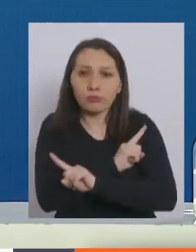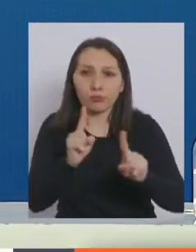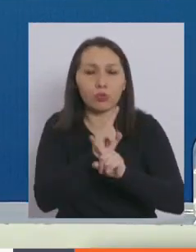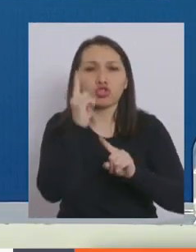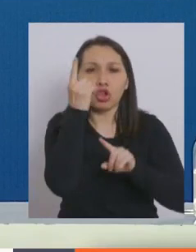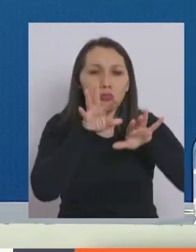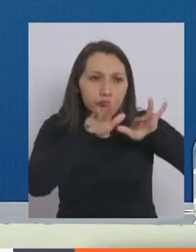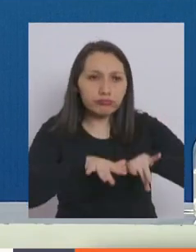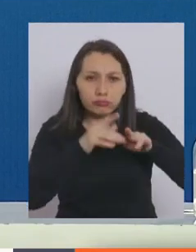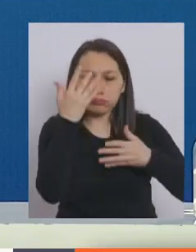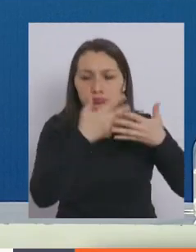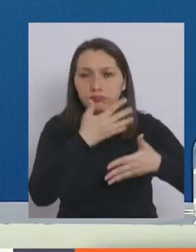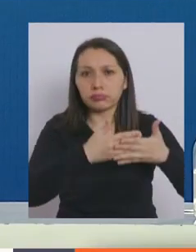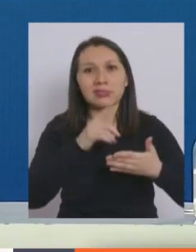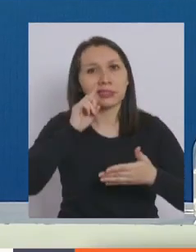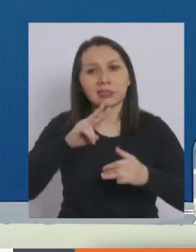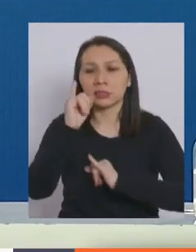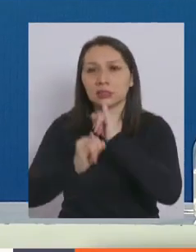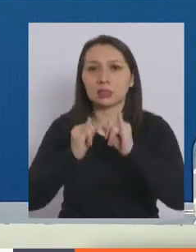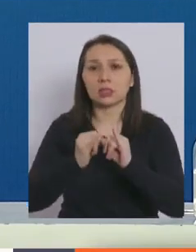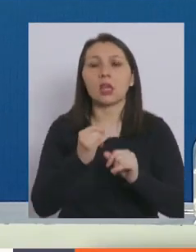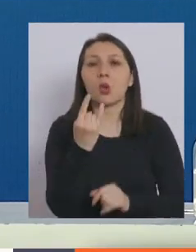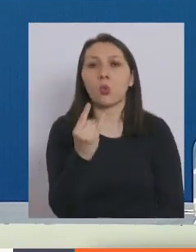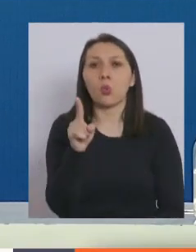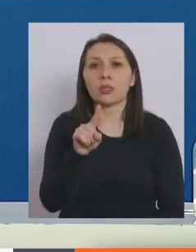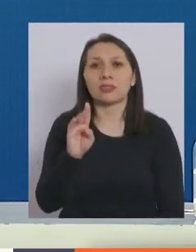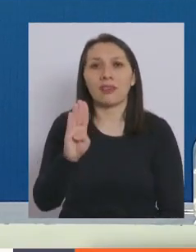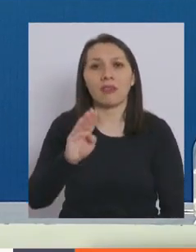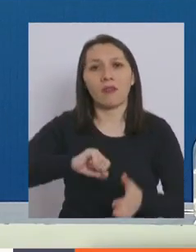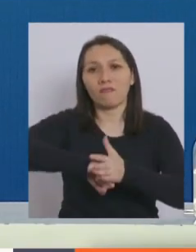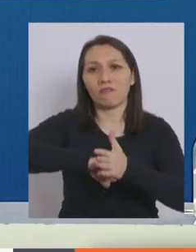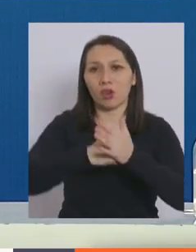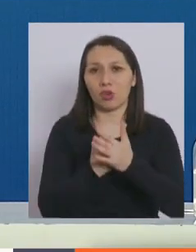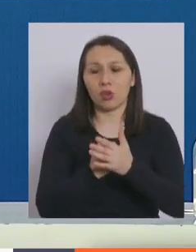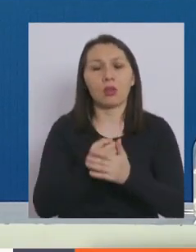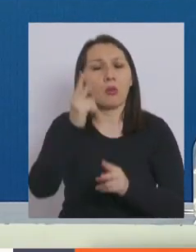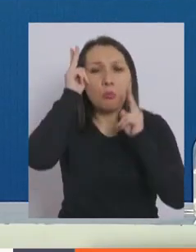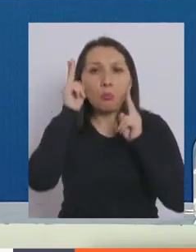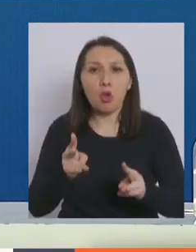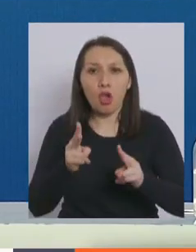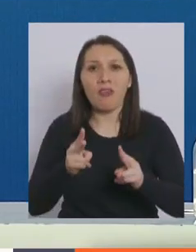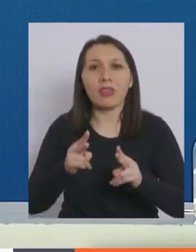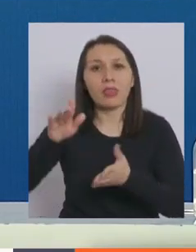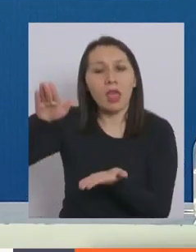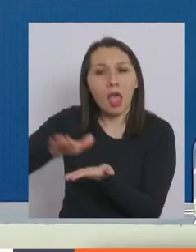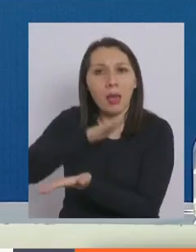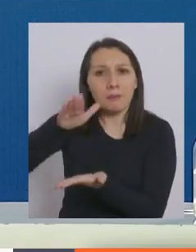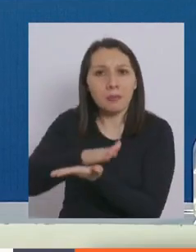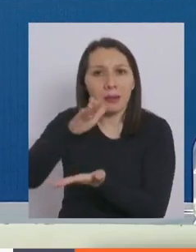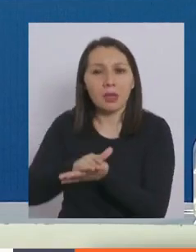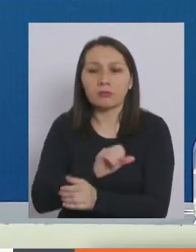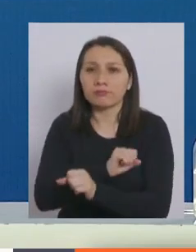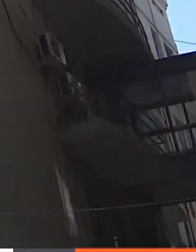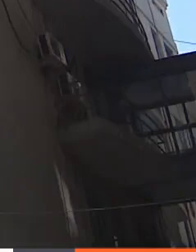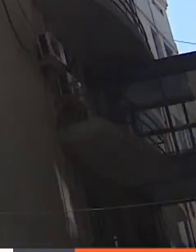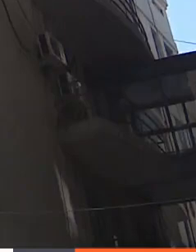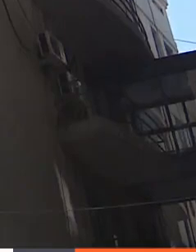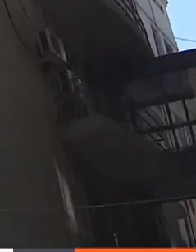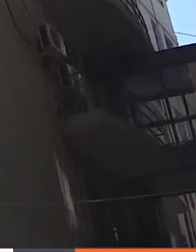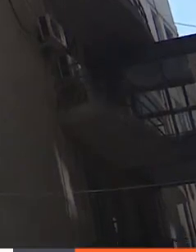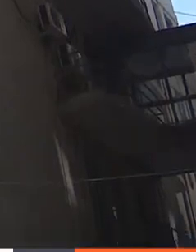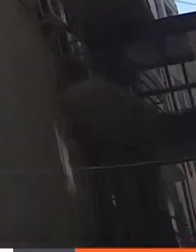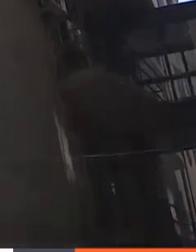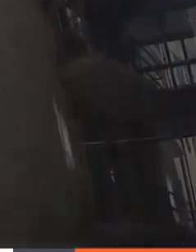acceso a internet o red y puertos de USB bloqueados, prohibición de equipos de impresión y prohibición de cámaras fotográficas.